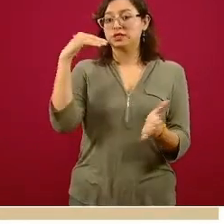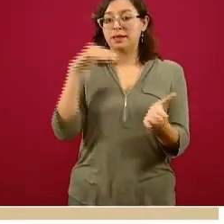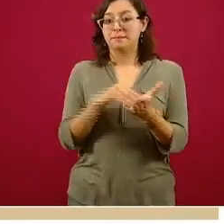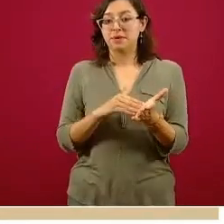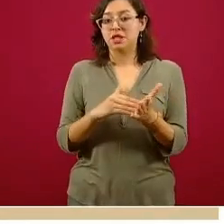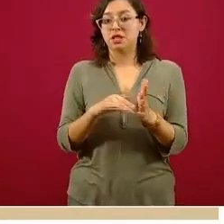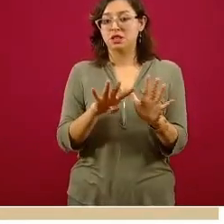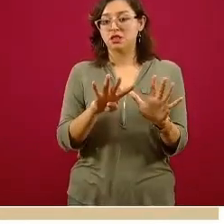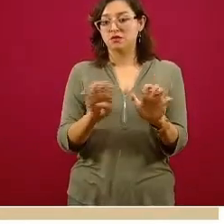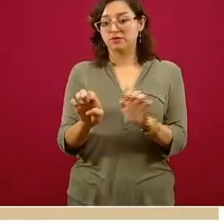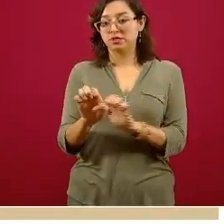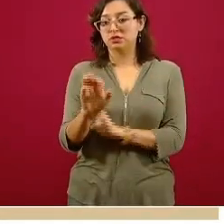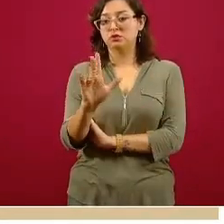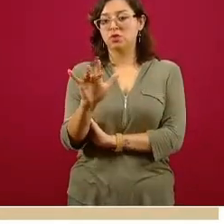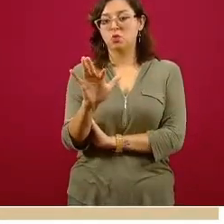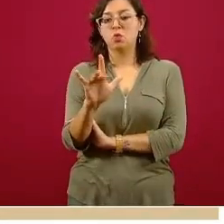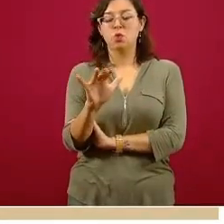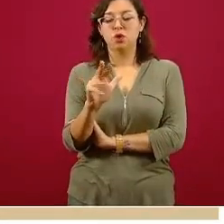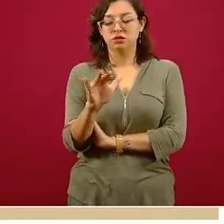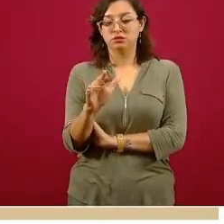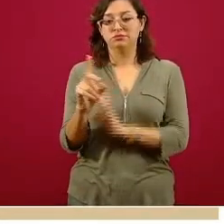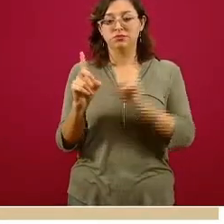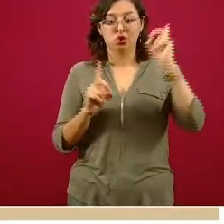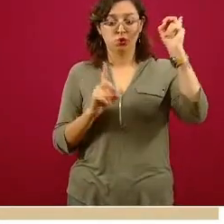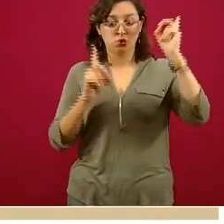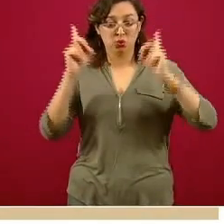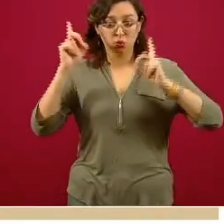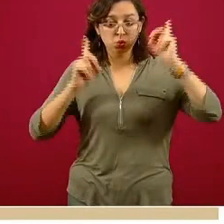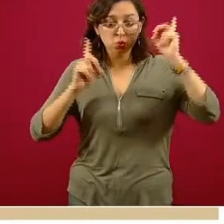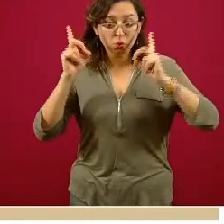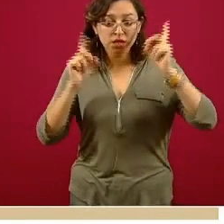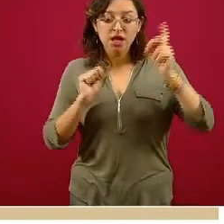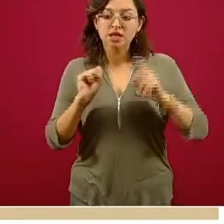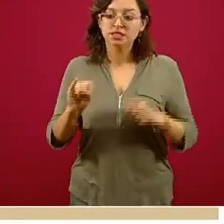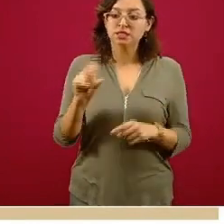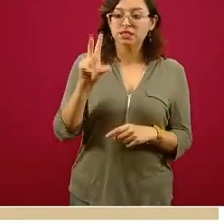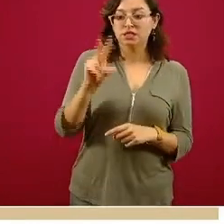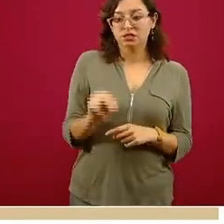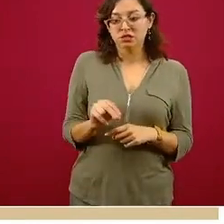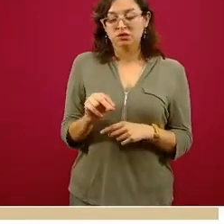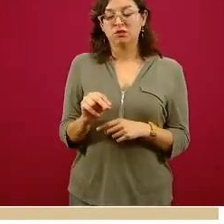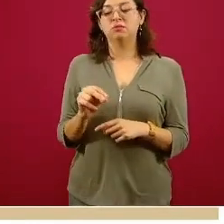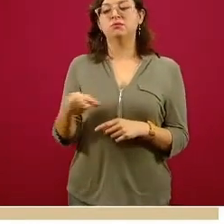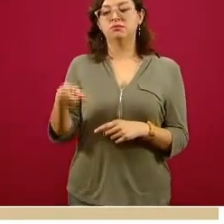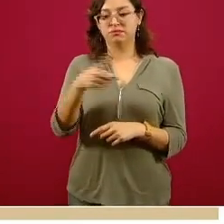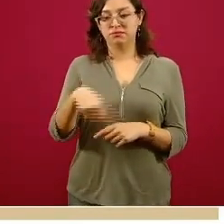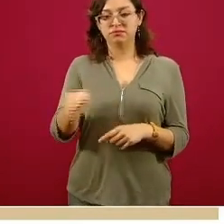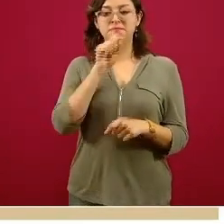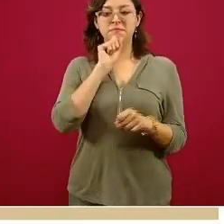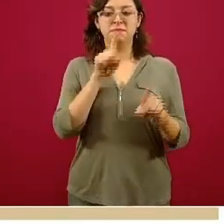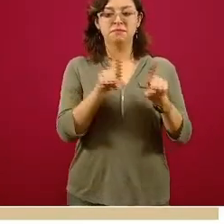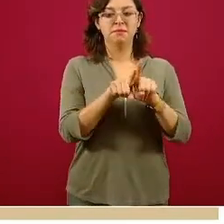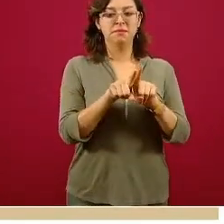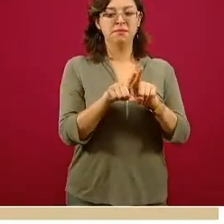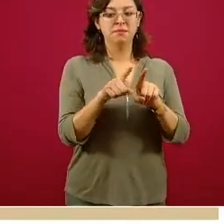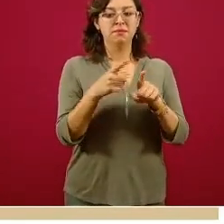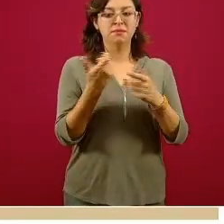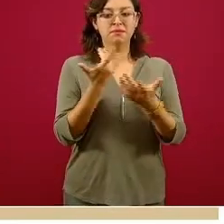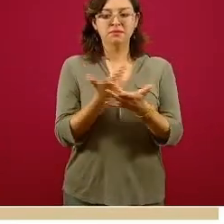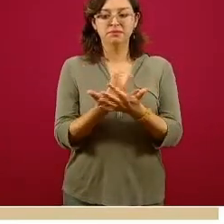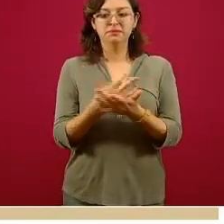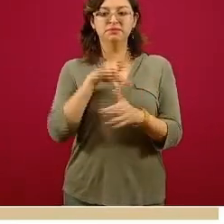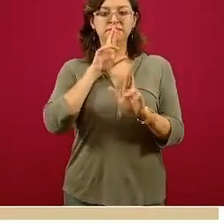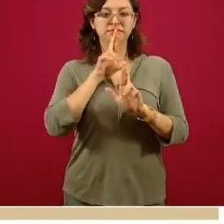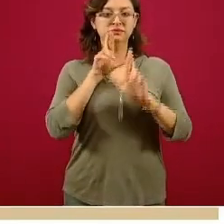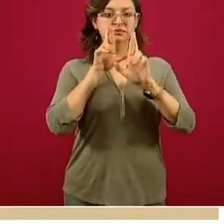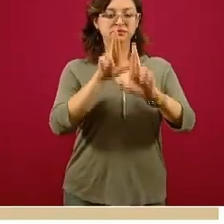12.950 de ese total grande de sospechosos son profesionales de la salud que también están esperando un resultado de